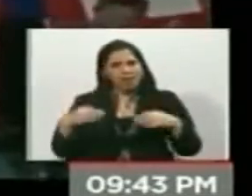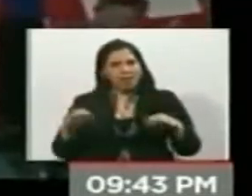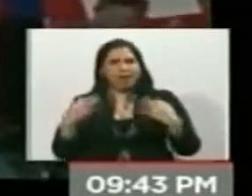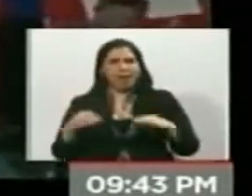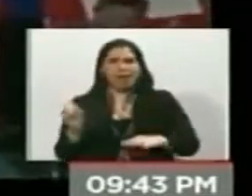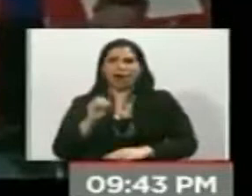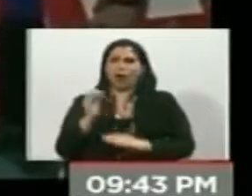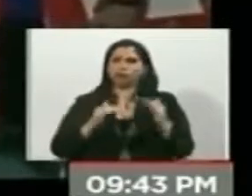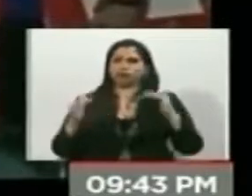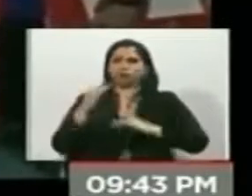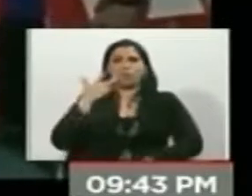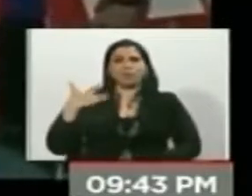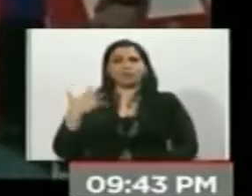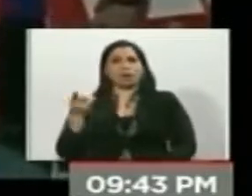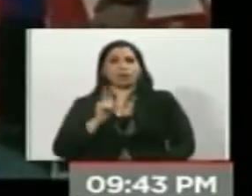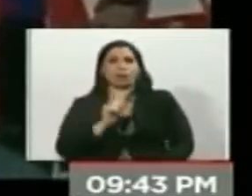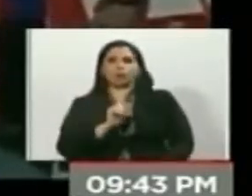no.